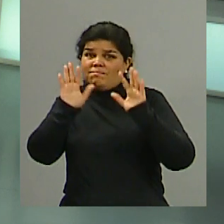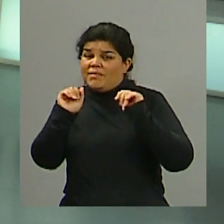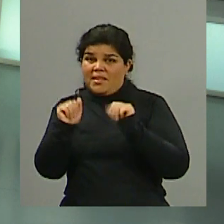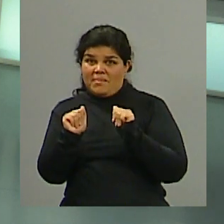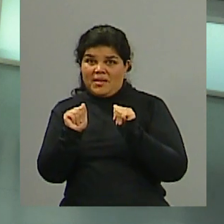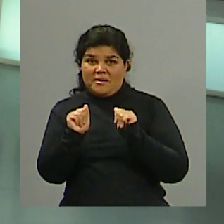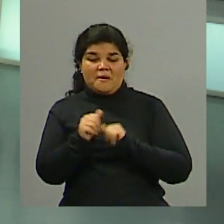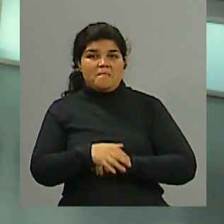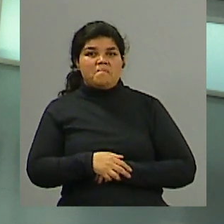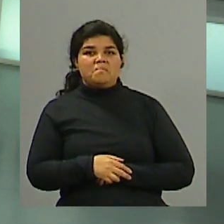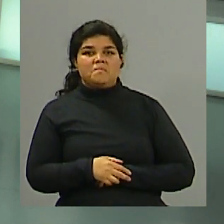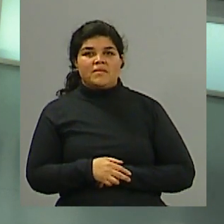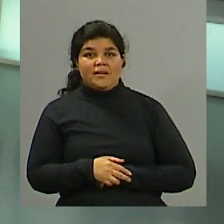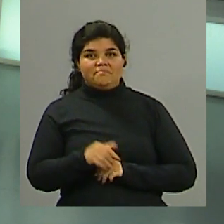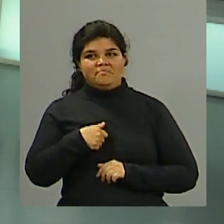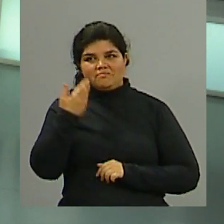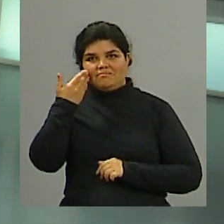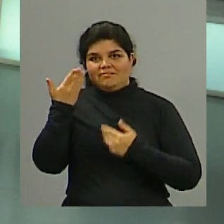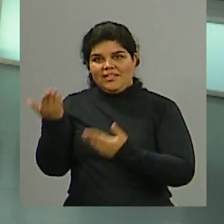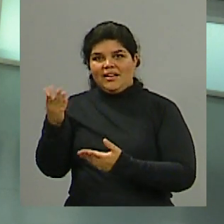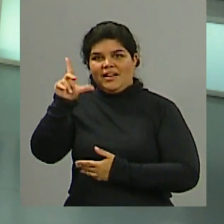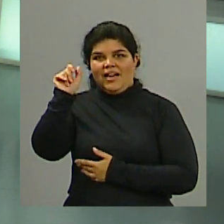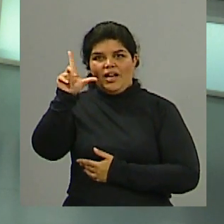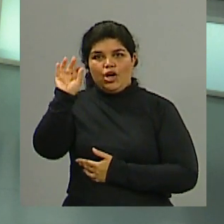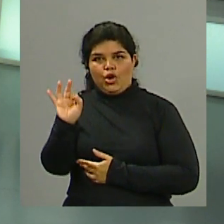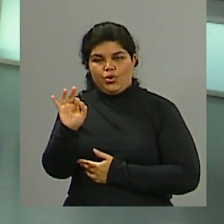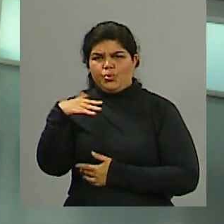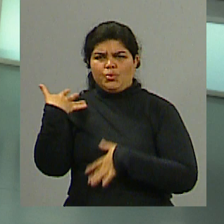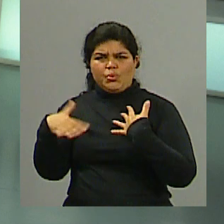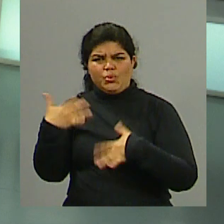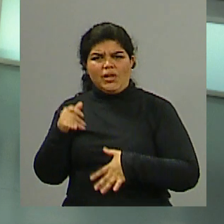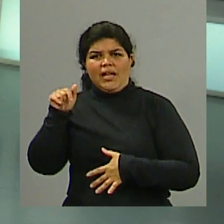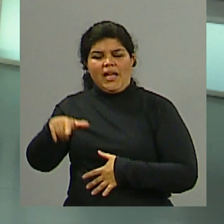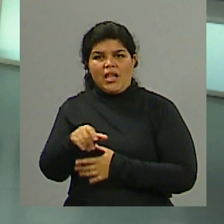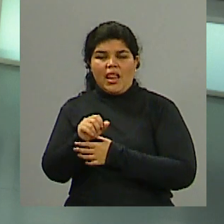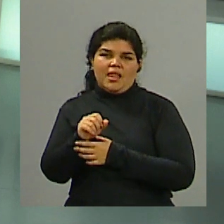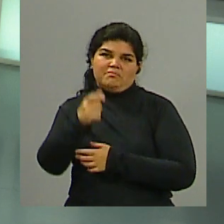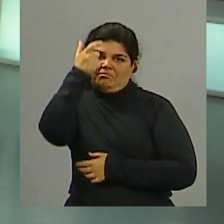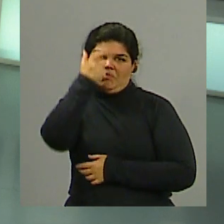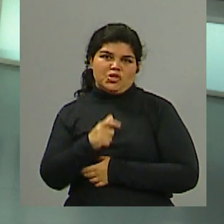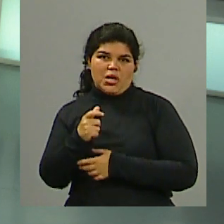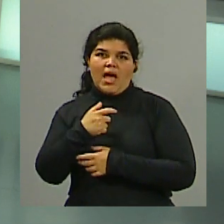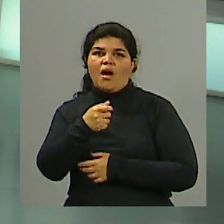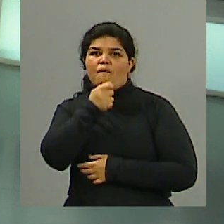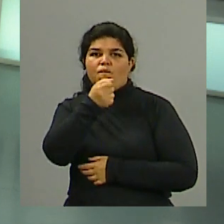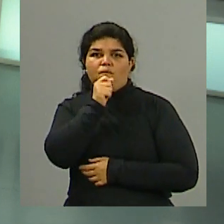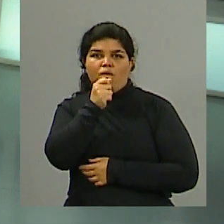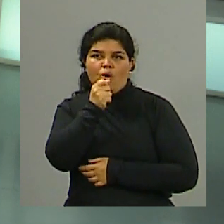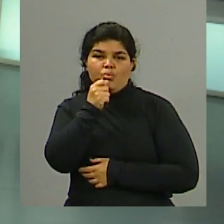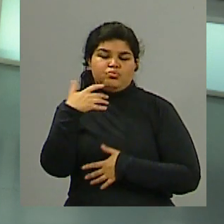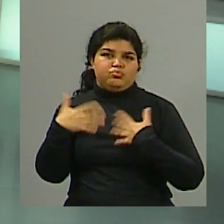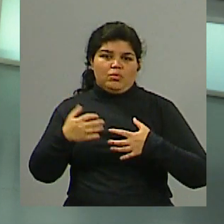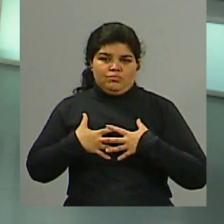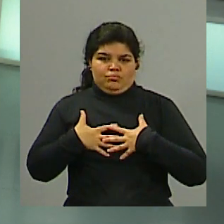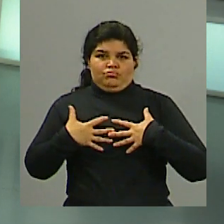Bien, ahí escuchamos entonces a Lalo Mir. La verdad que tiene una capacidad locutoril con una capacidad de torácica